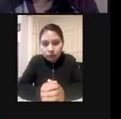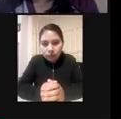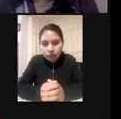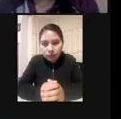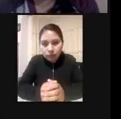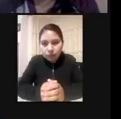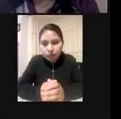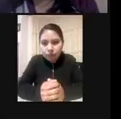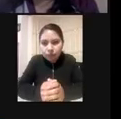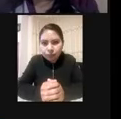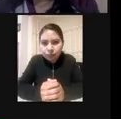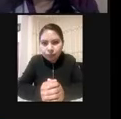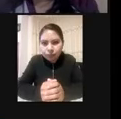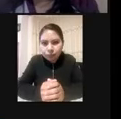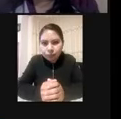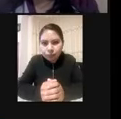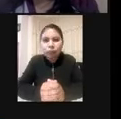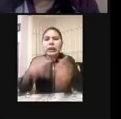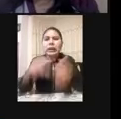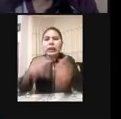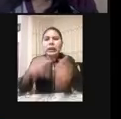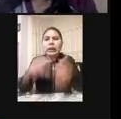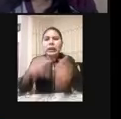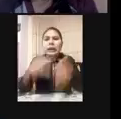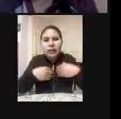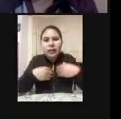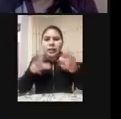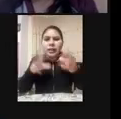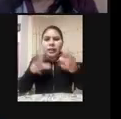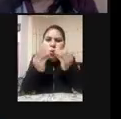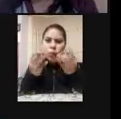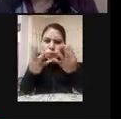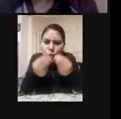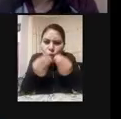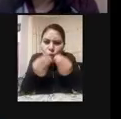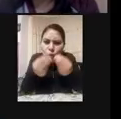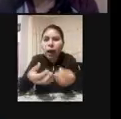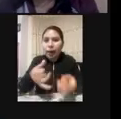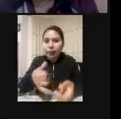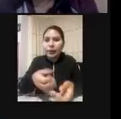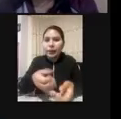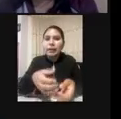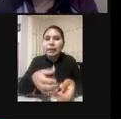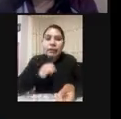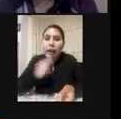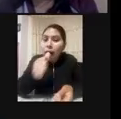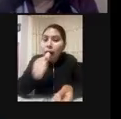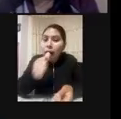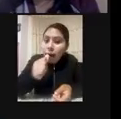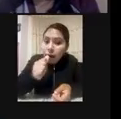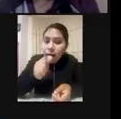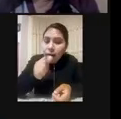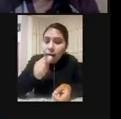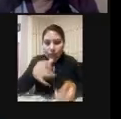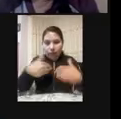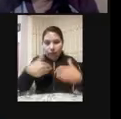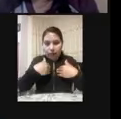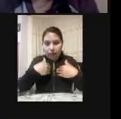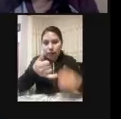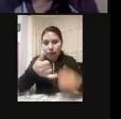sean un poco suaves. Empezamos con líquidos, luego empezamos a cambiar la consistencia de estos alimentos. Y hay